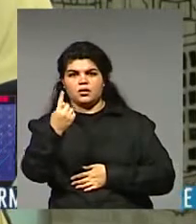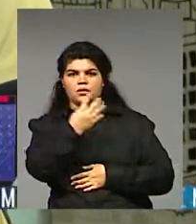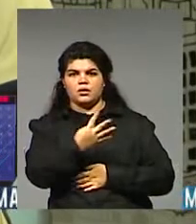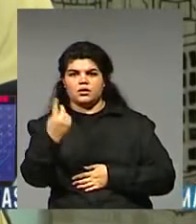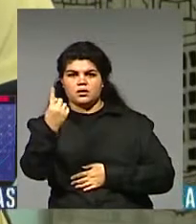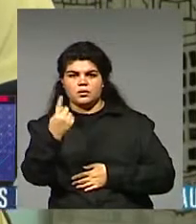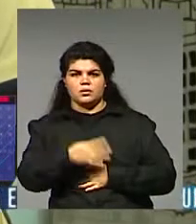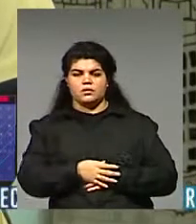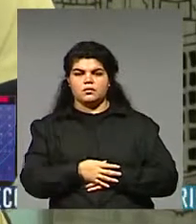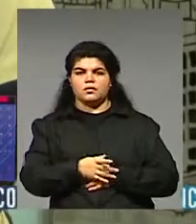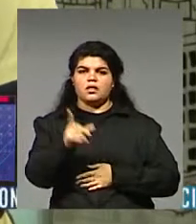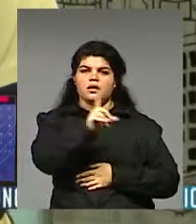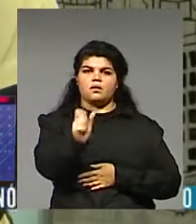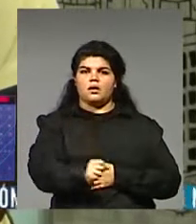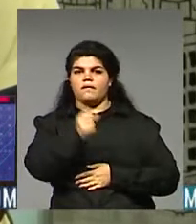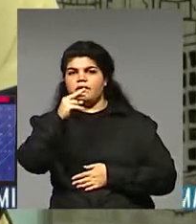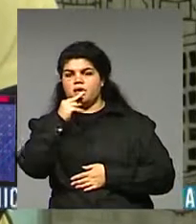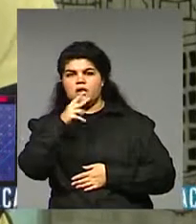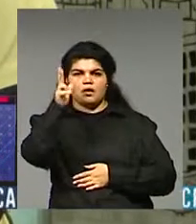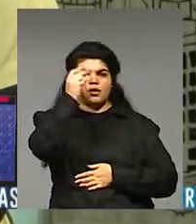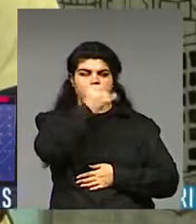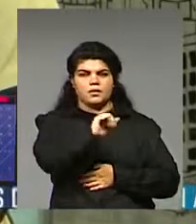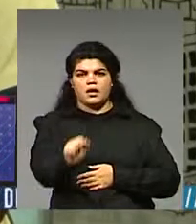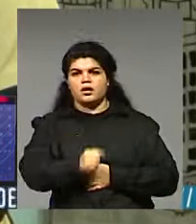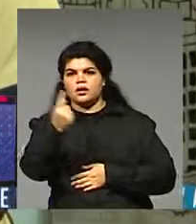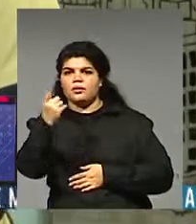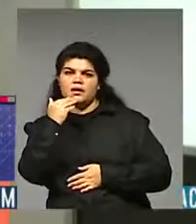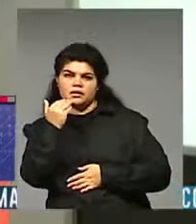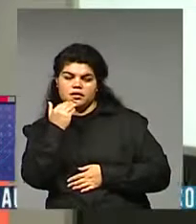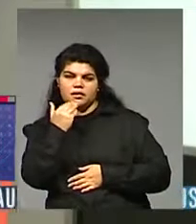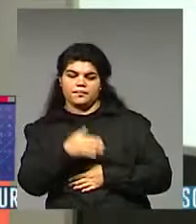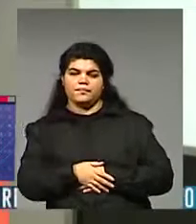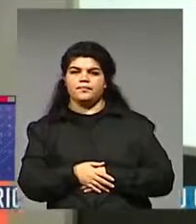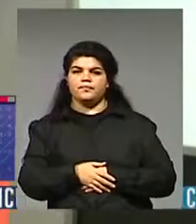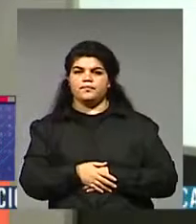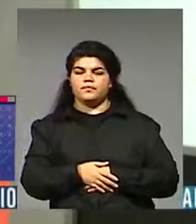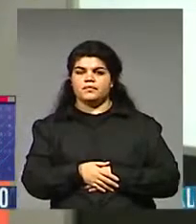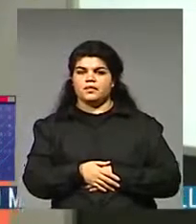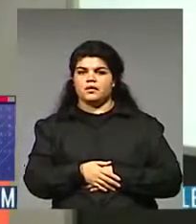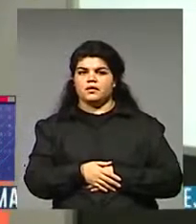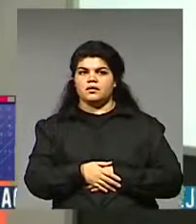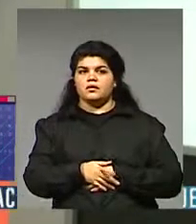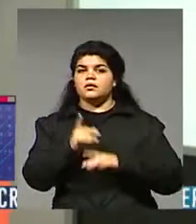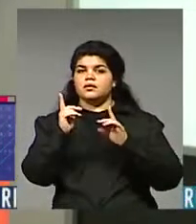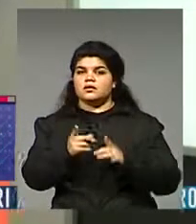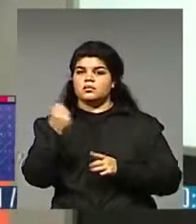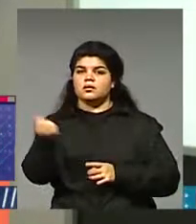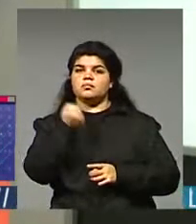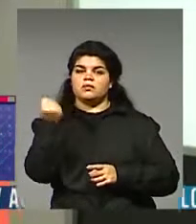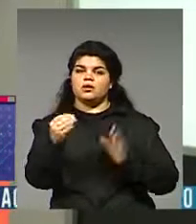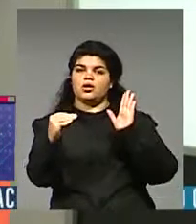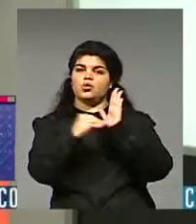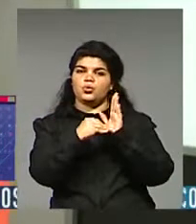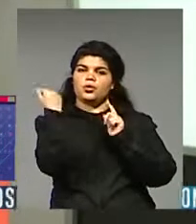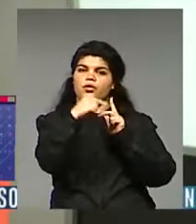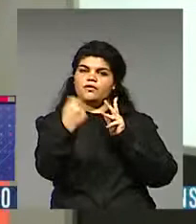449-4141 y de lunes a viernes de 8:30 a 13. Bueno, y siempre tener en cuenta que se puede acceder con distintos turnos porque